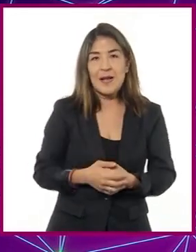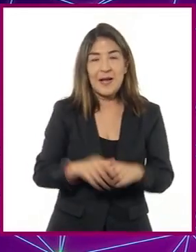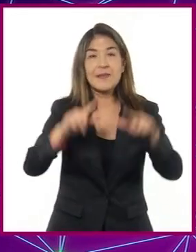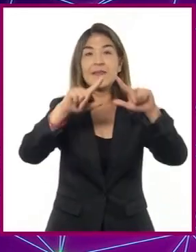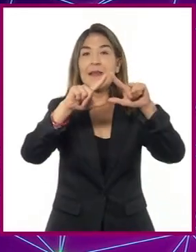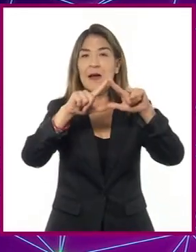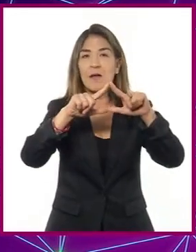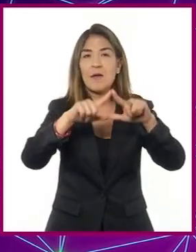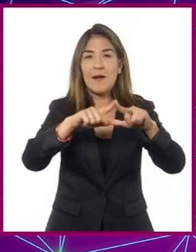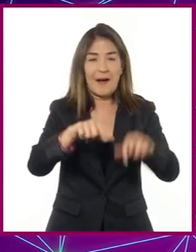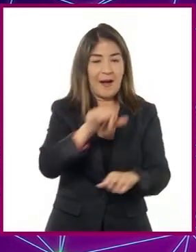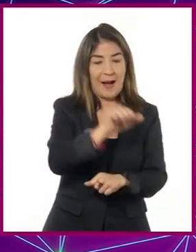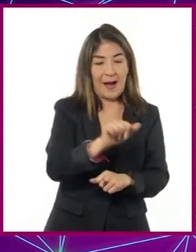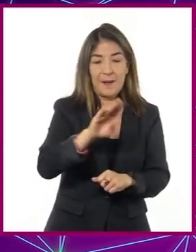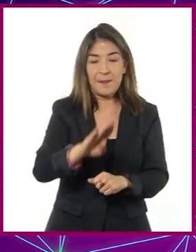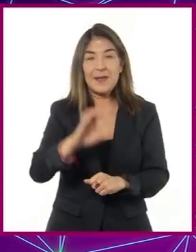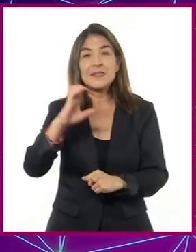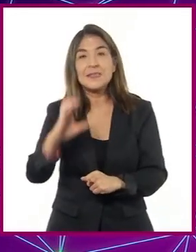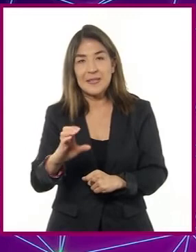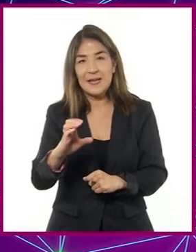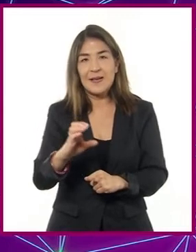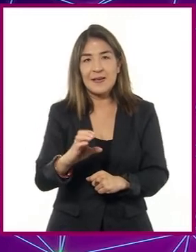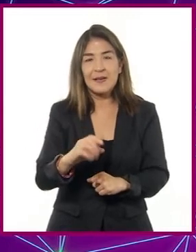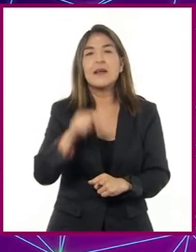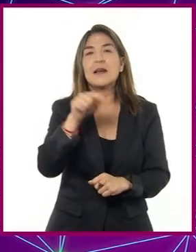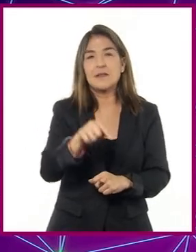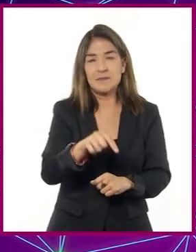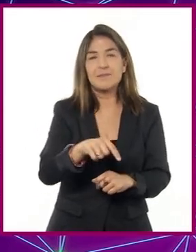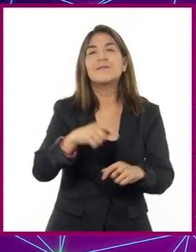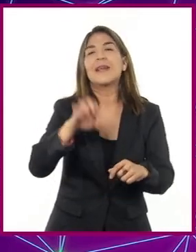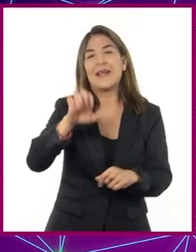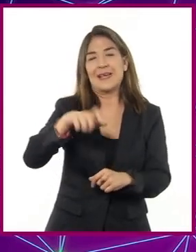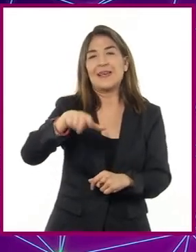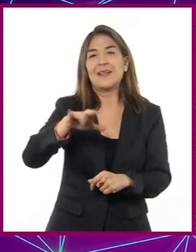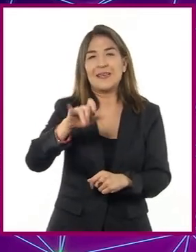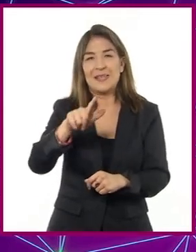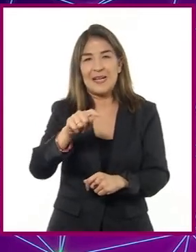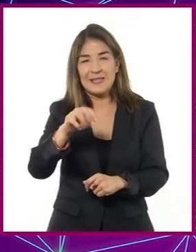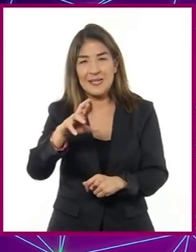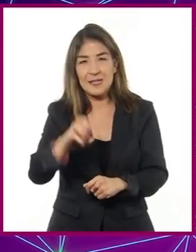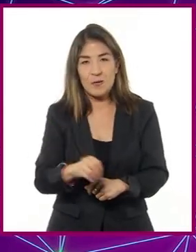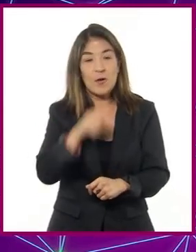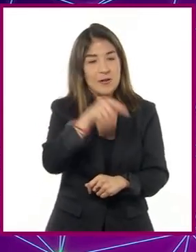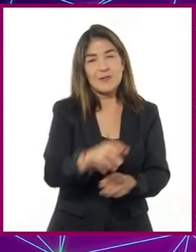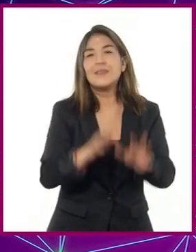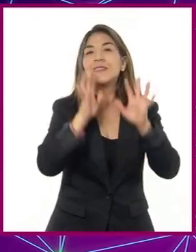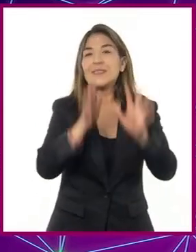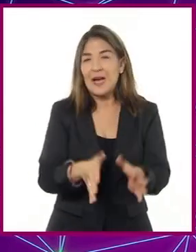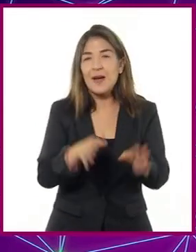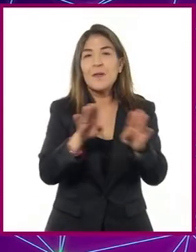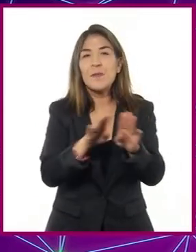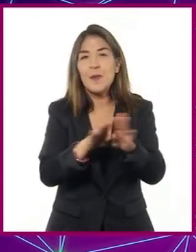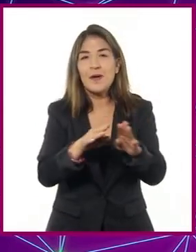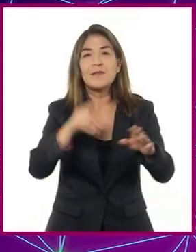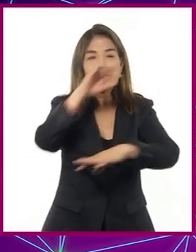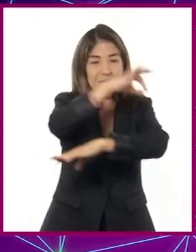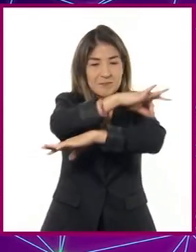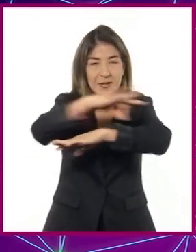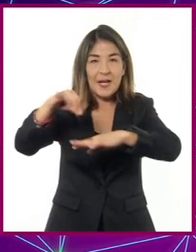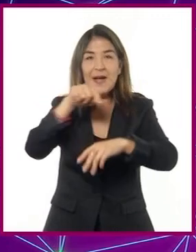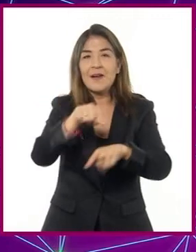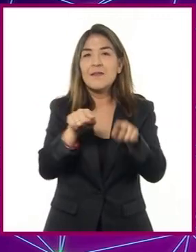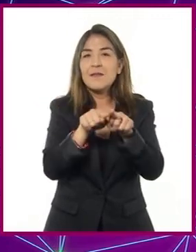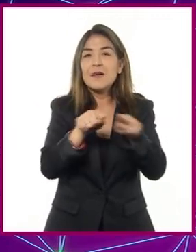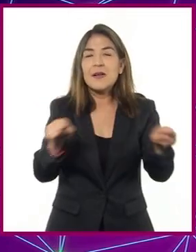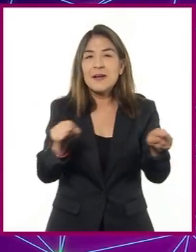triángulo ABC es equilátero y ha sido construido sobre la recta